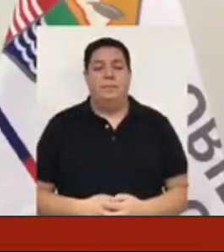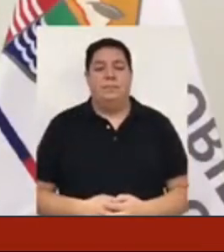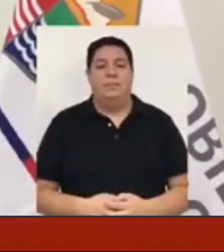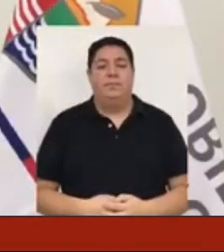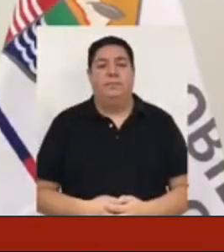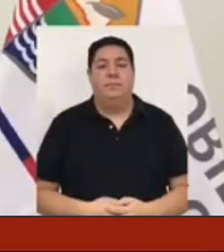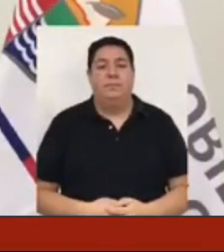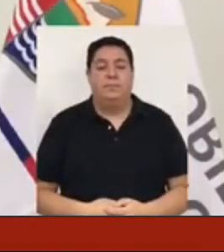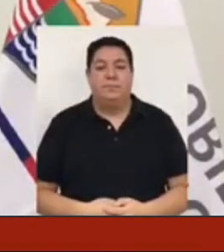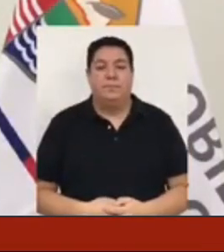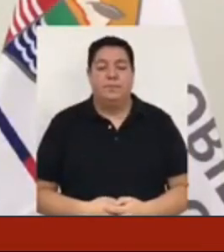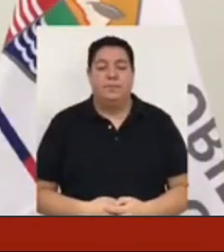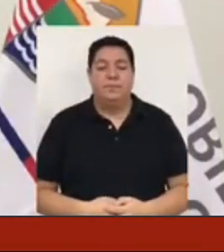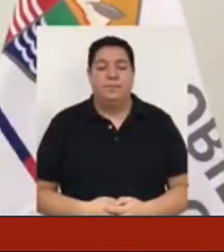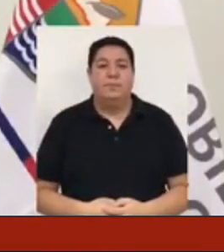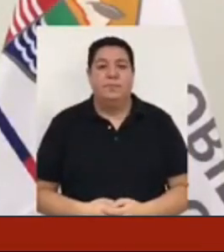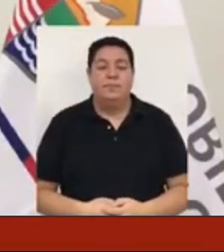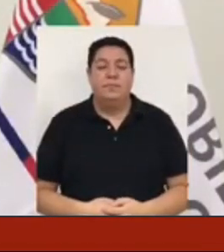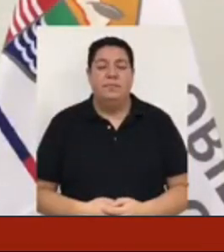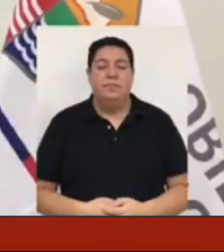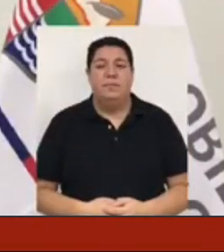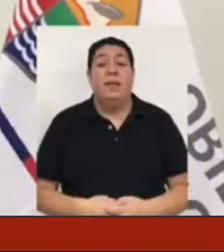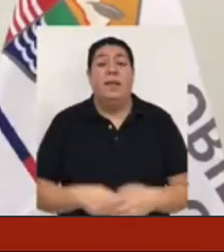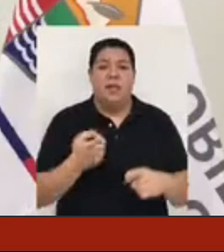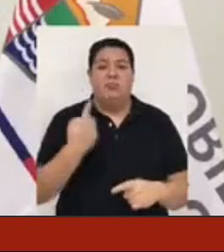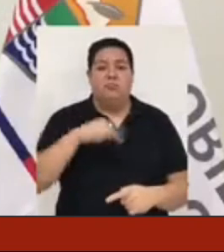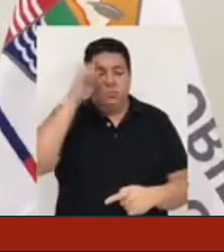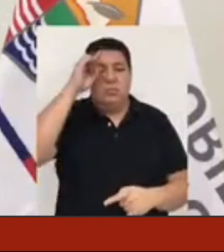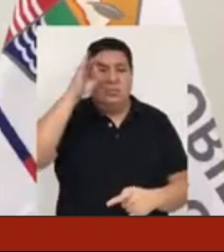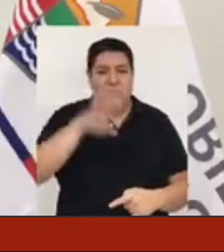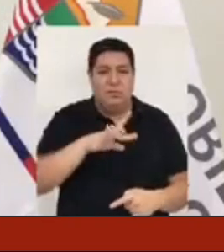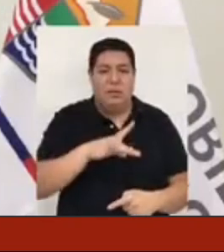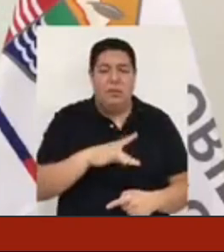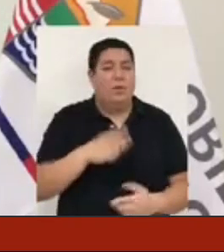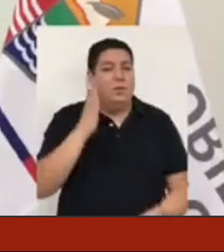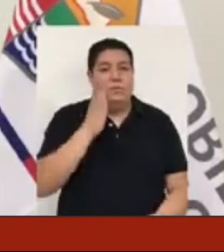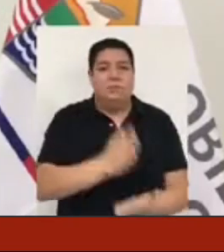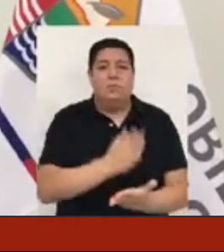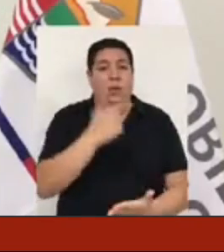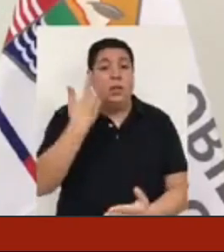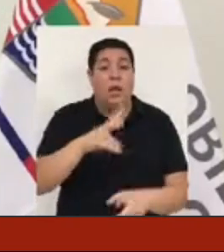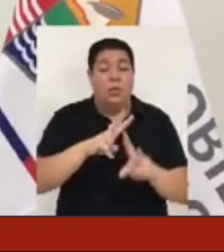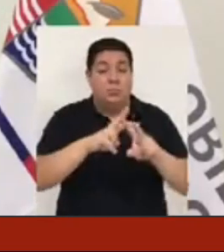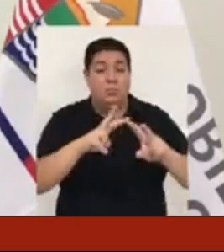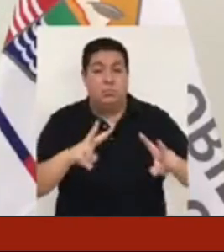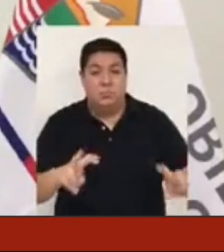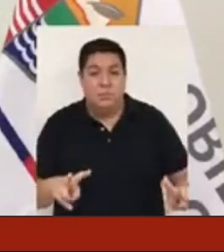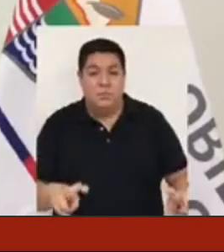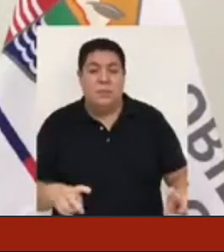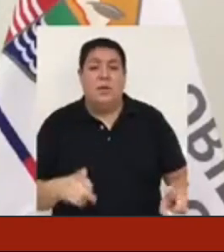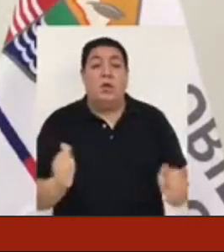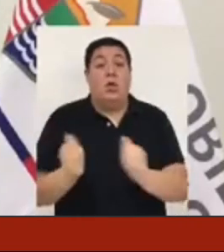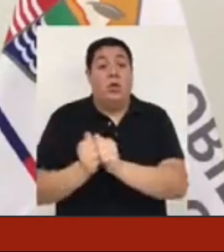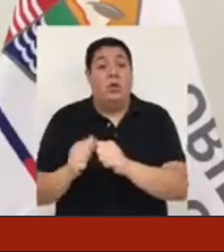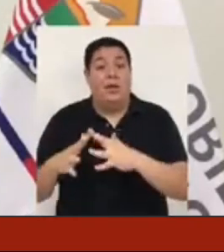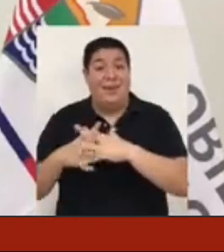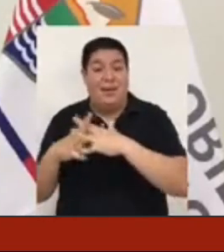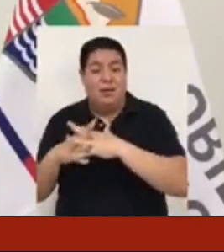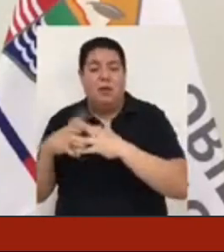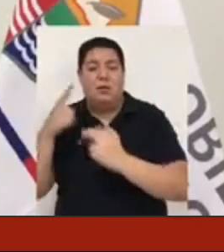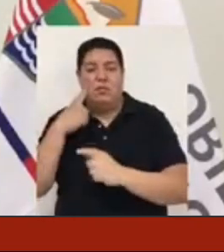estamos preparados para aplicar cualquier medida con los estudios que se ha hecho en conjunto con el ejército